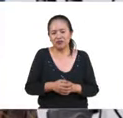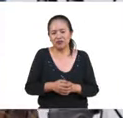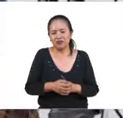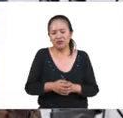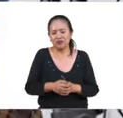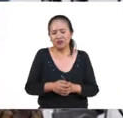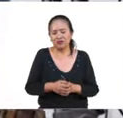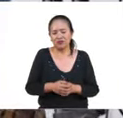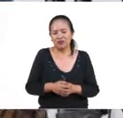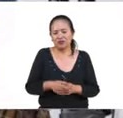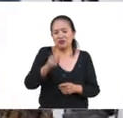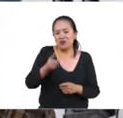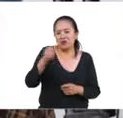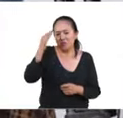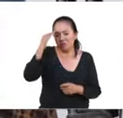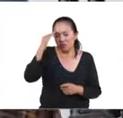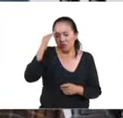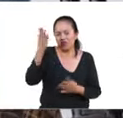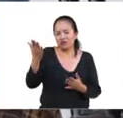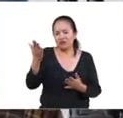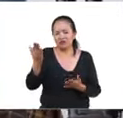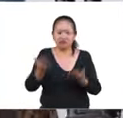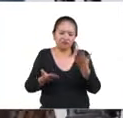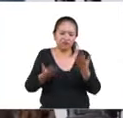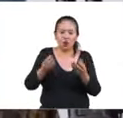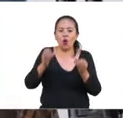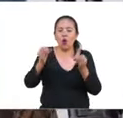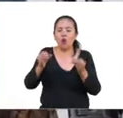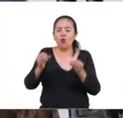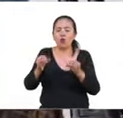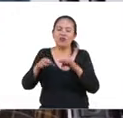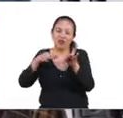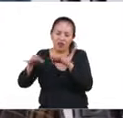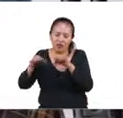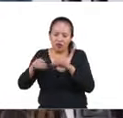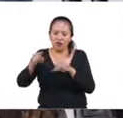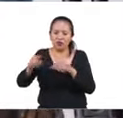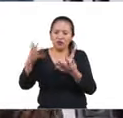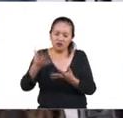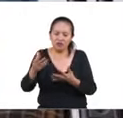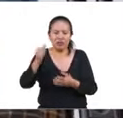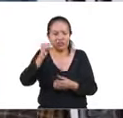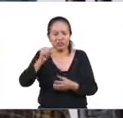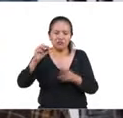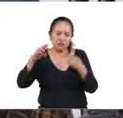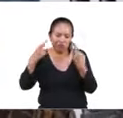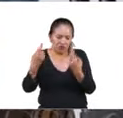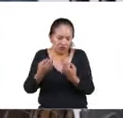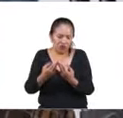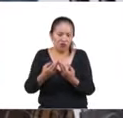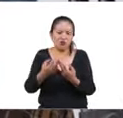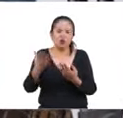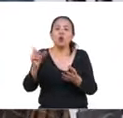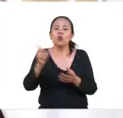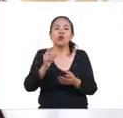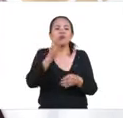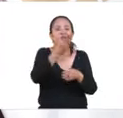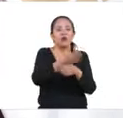evaluar con esto y no con el apoyo que han tenido constantemente en reuniones o cada vez que visitan